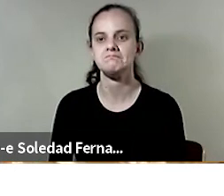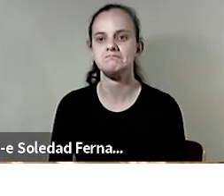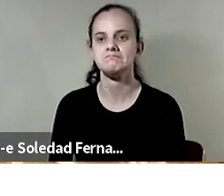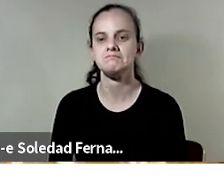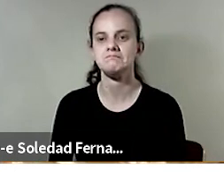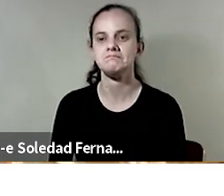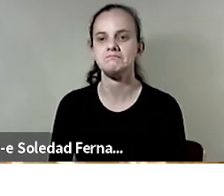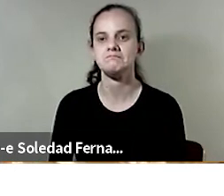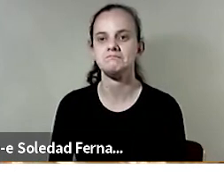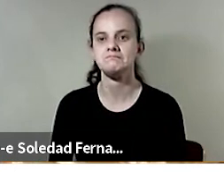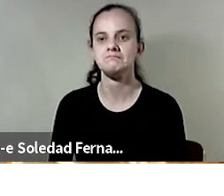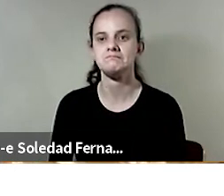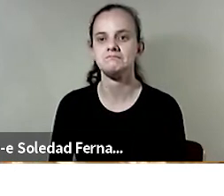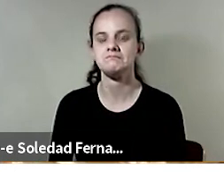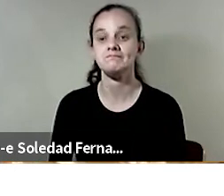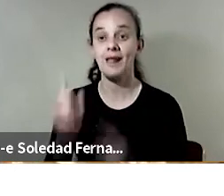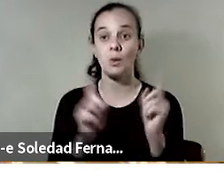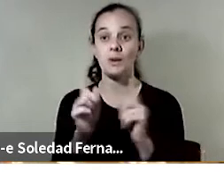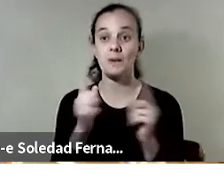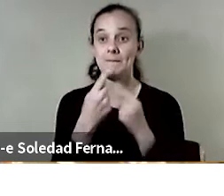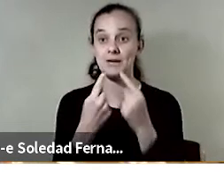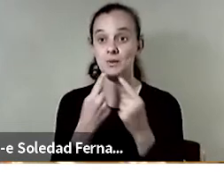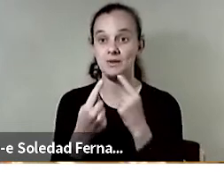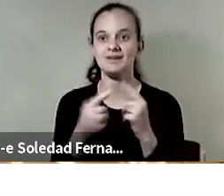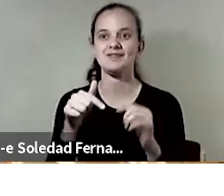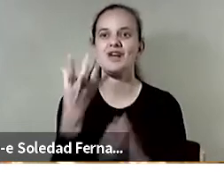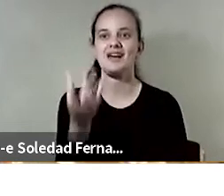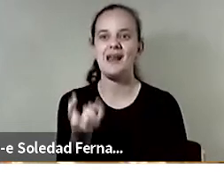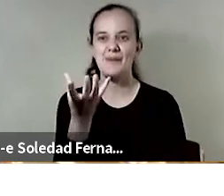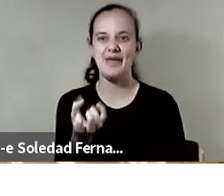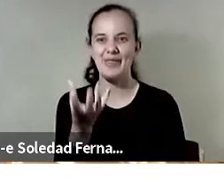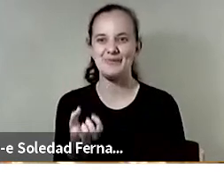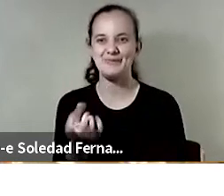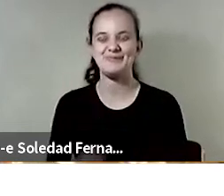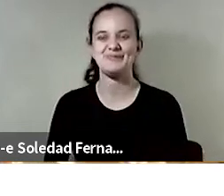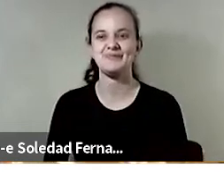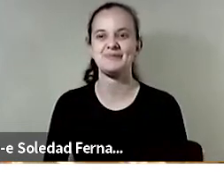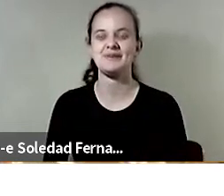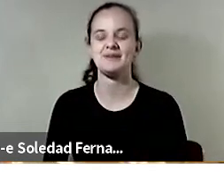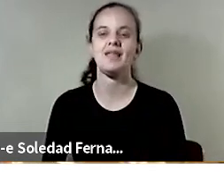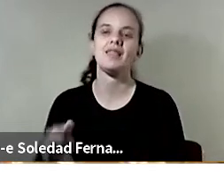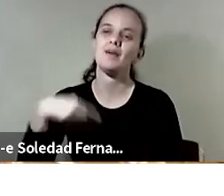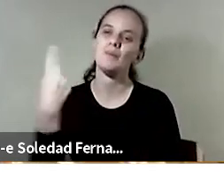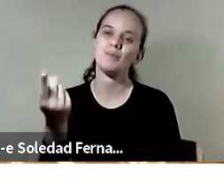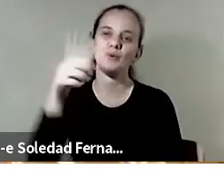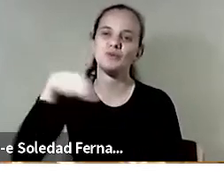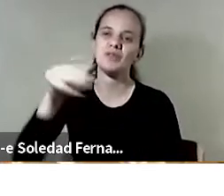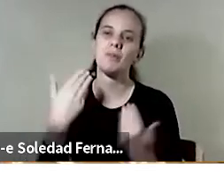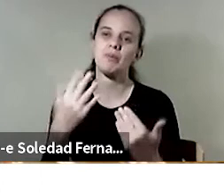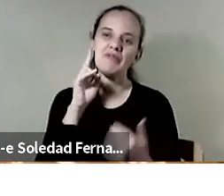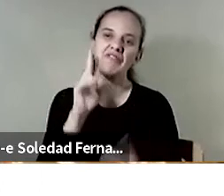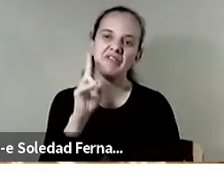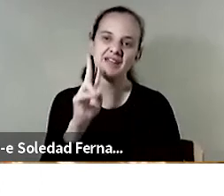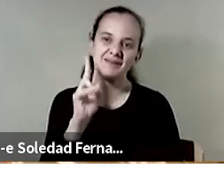Sí, ahí le aparecía como conectando audio. Ah, joya. Mientras tanto te voy diciendo algunas preguntas. Bueno, ¿esto va a quedar